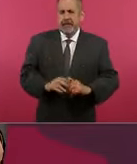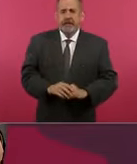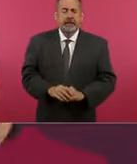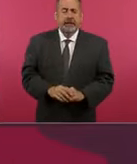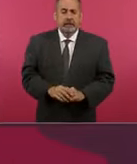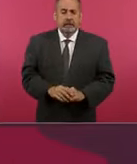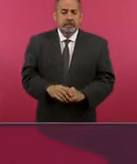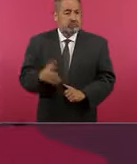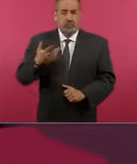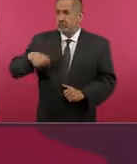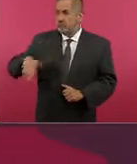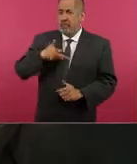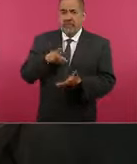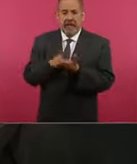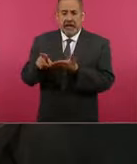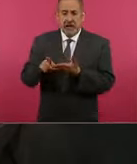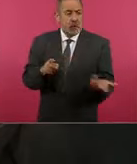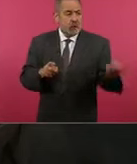Todos tenemos derecho, ¿no?,